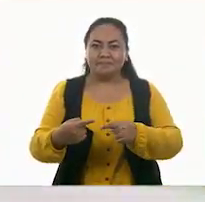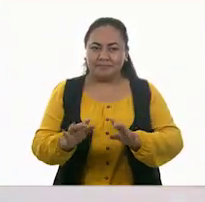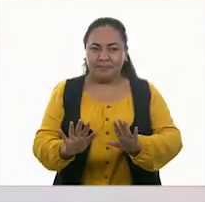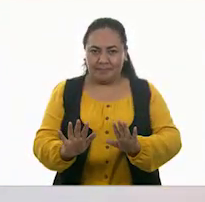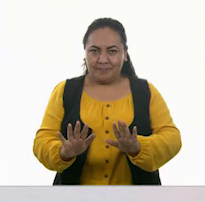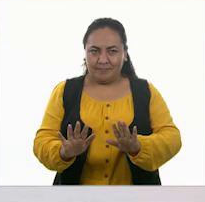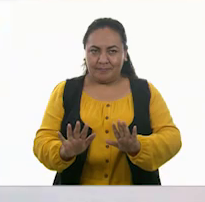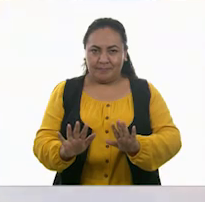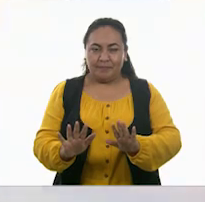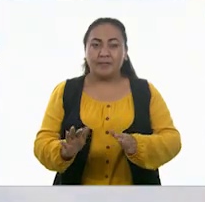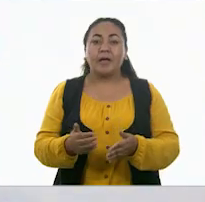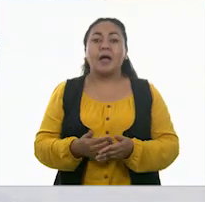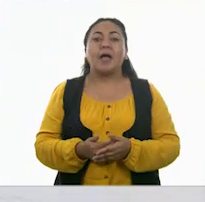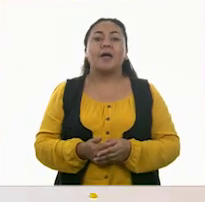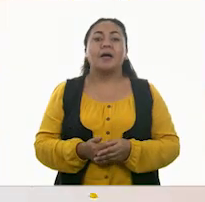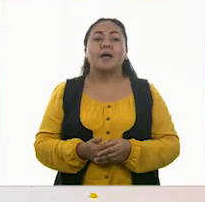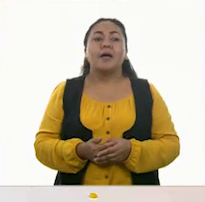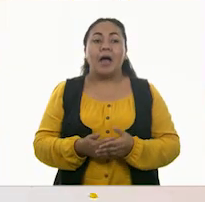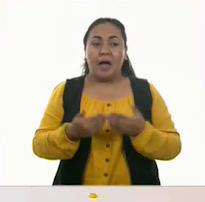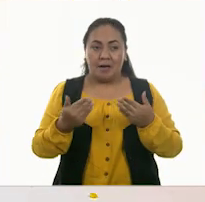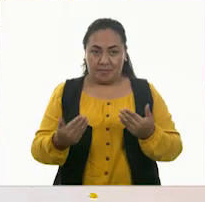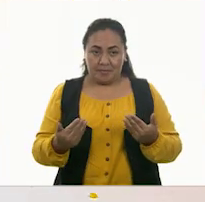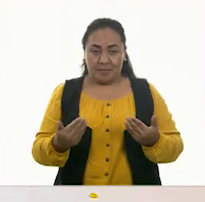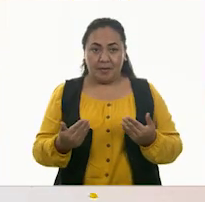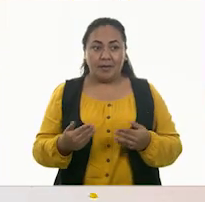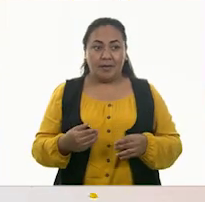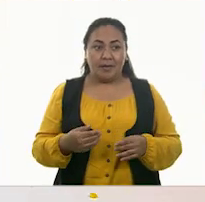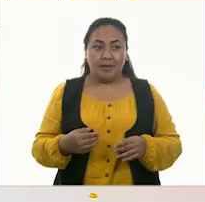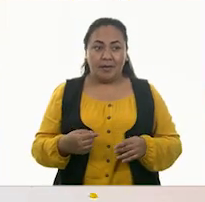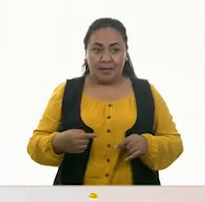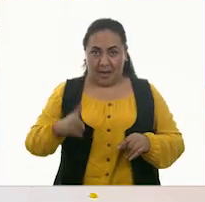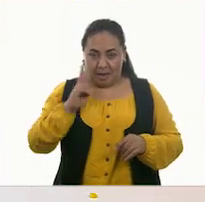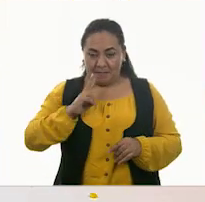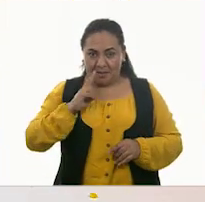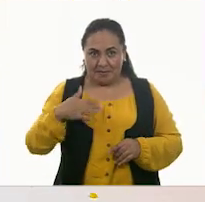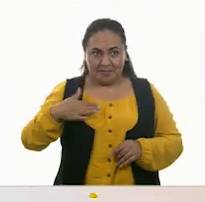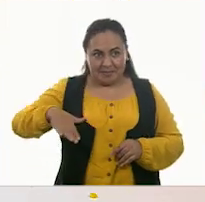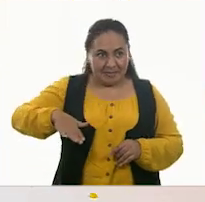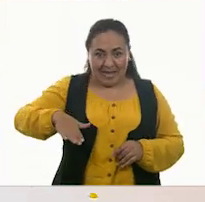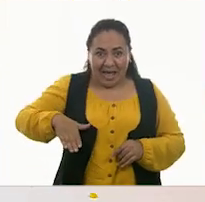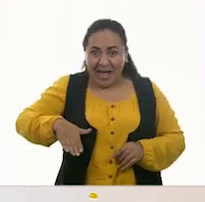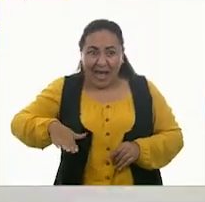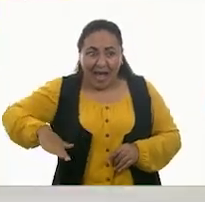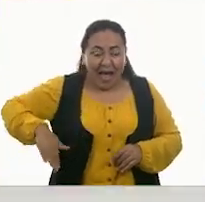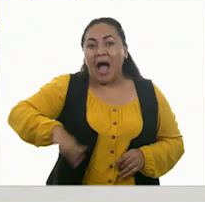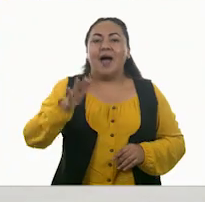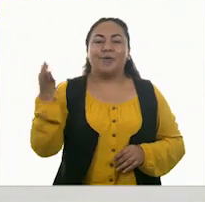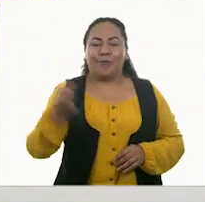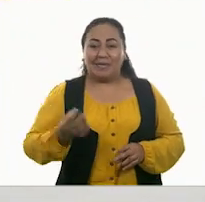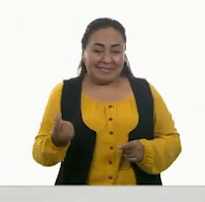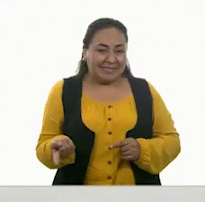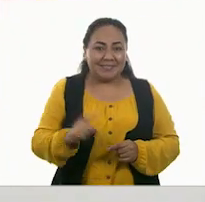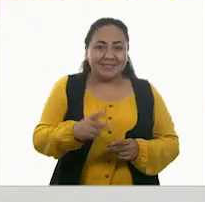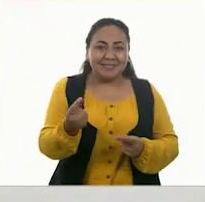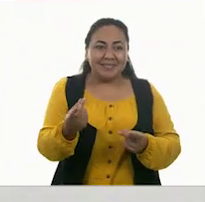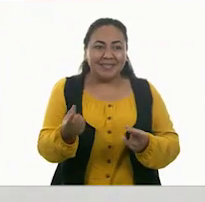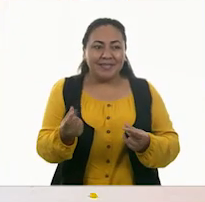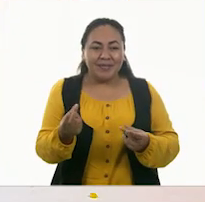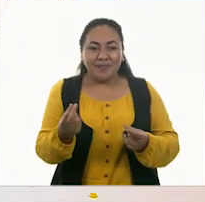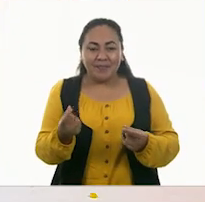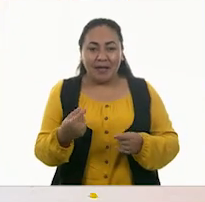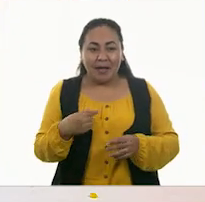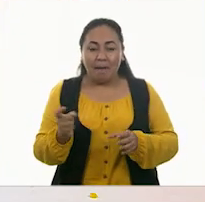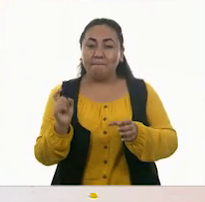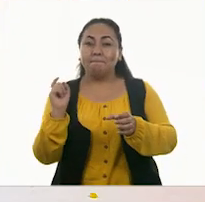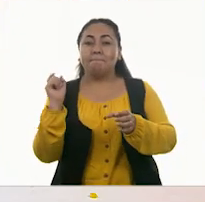ahí. Gol. Ha rodado. Llévatelo, llévatelo. Gol, gol, gol. Gol. Vamos a hacer con la derecha. Sube. Para que sea seguro. Gol. Gol. Vámonos, a que sigue. Listo. Vamos a